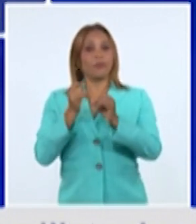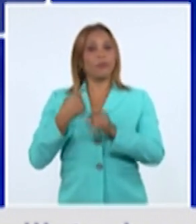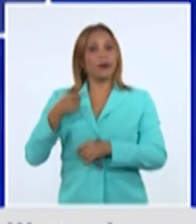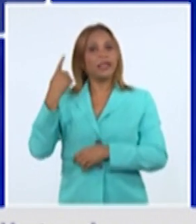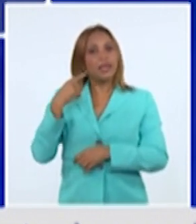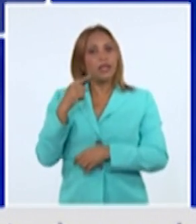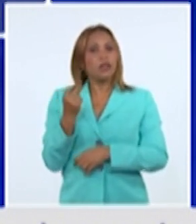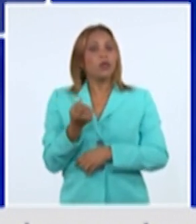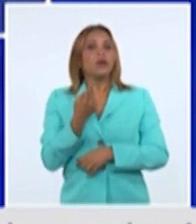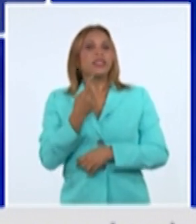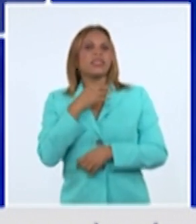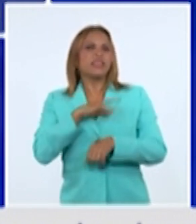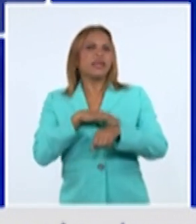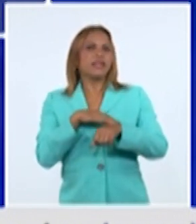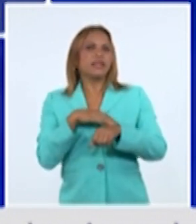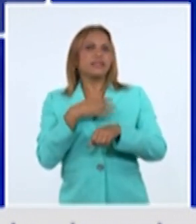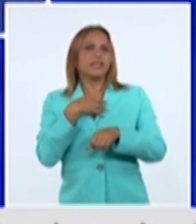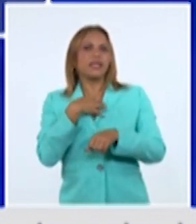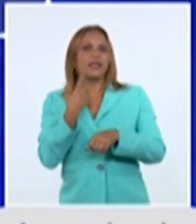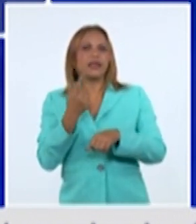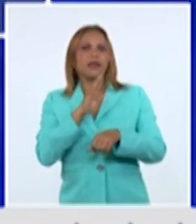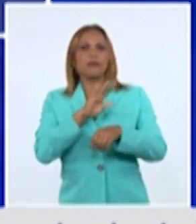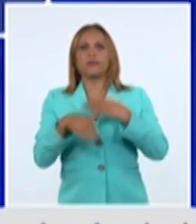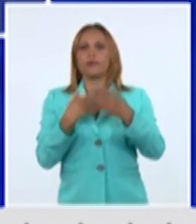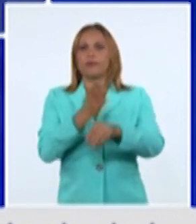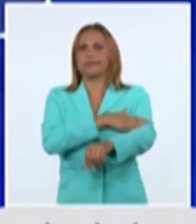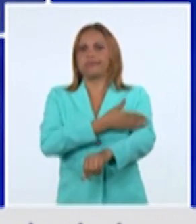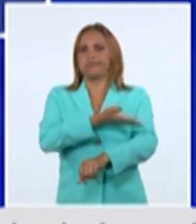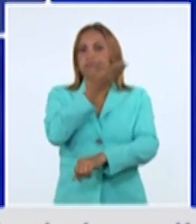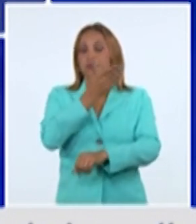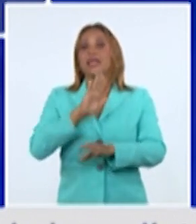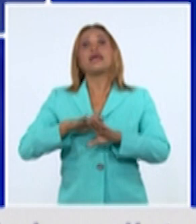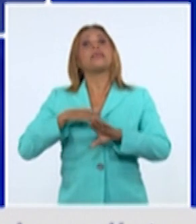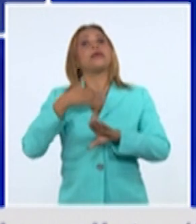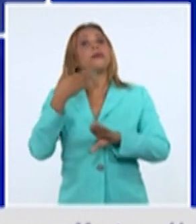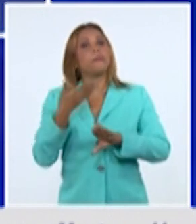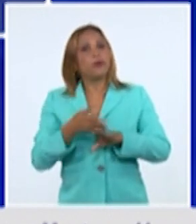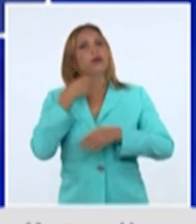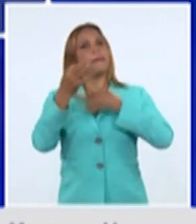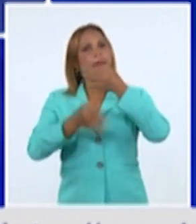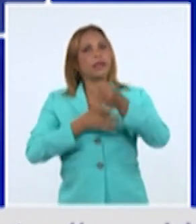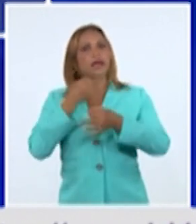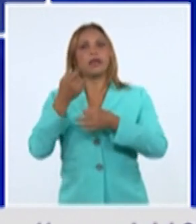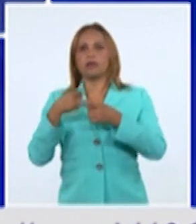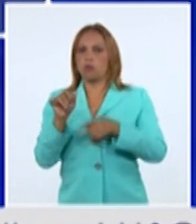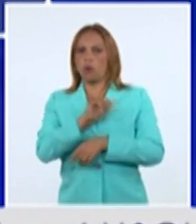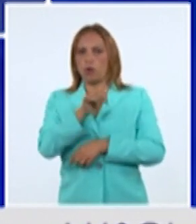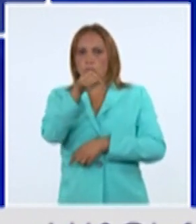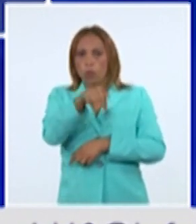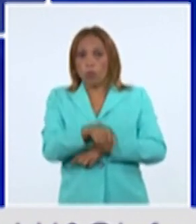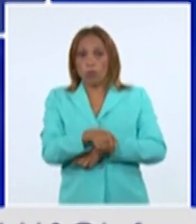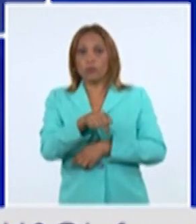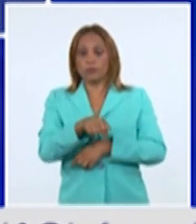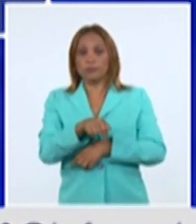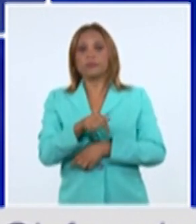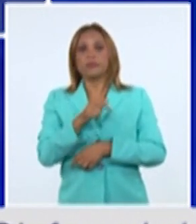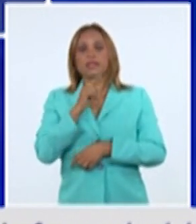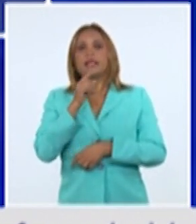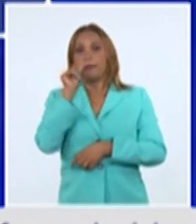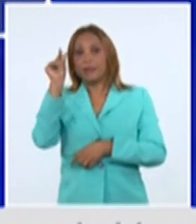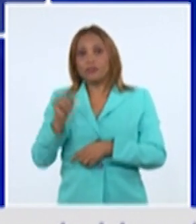tenía hipertensión arterial. Y después yo dije todo lo demás, como lo he dicho hoy. Él sumó